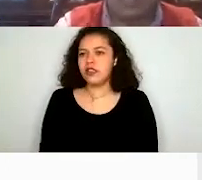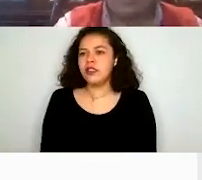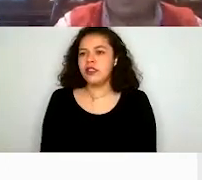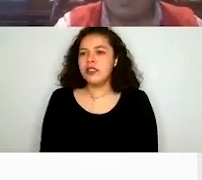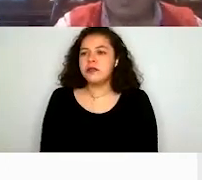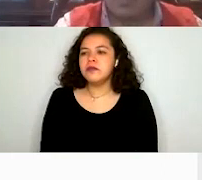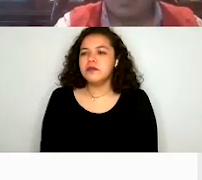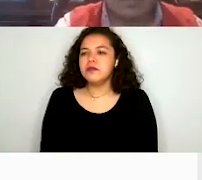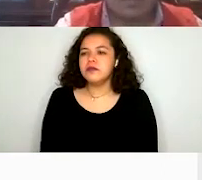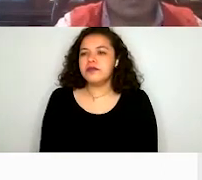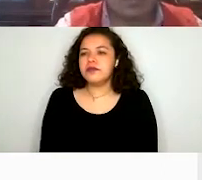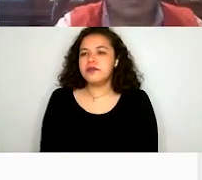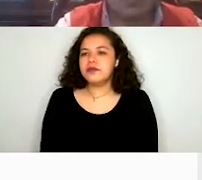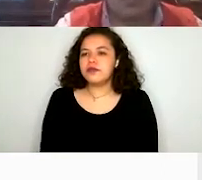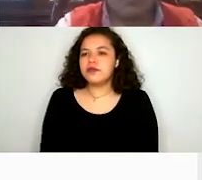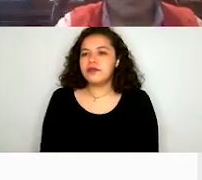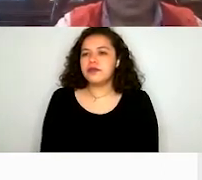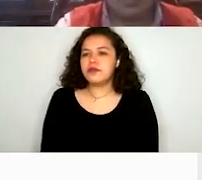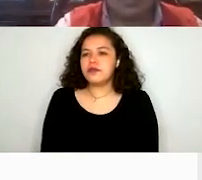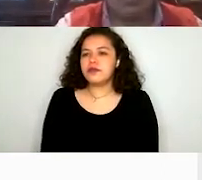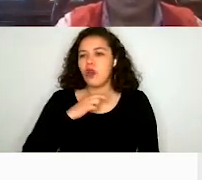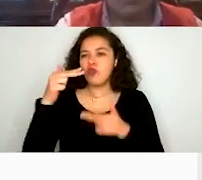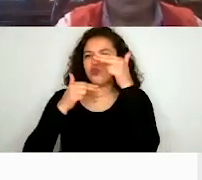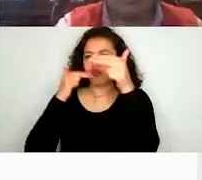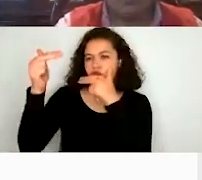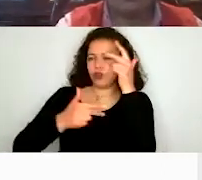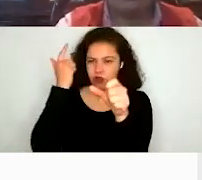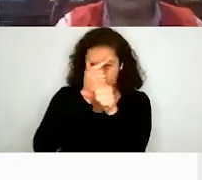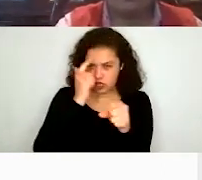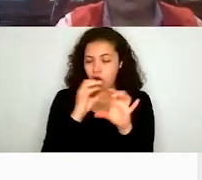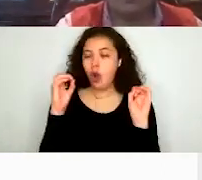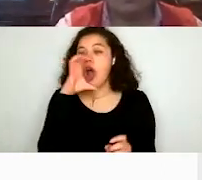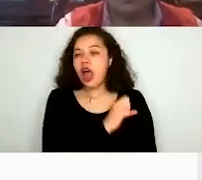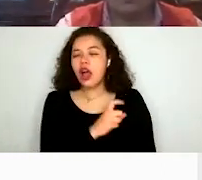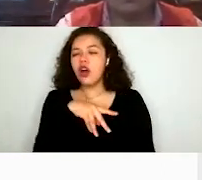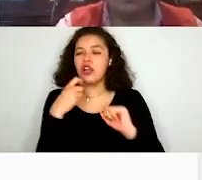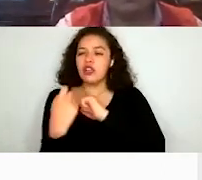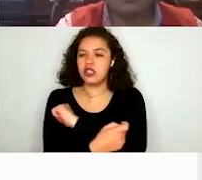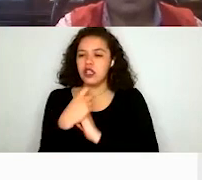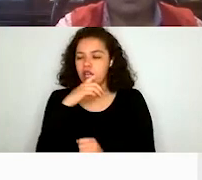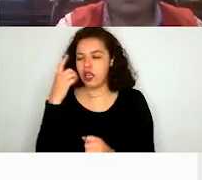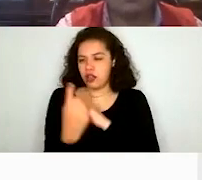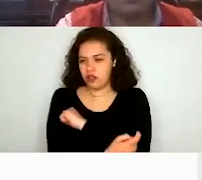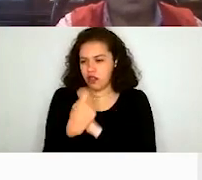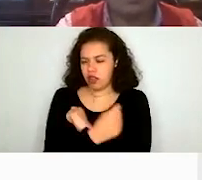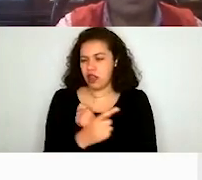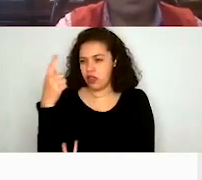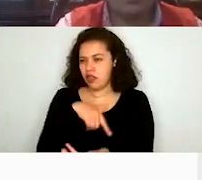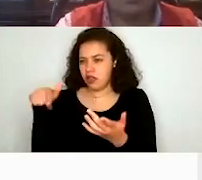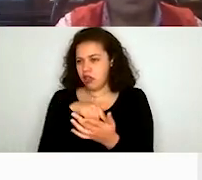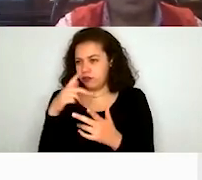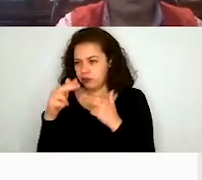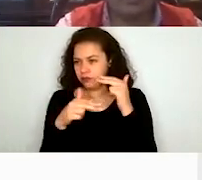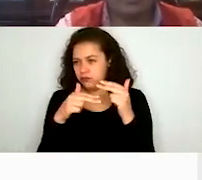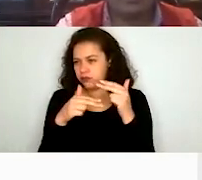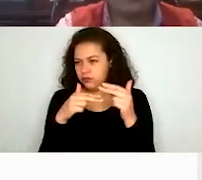Y debemos de instalar detectores de humo y o de calor o sistemas automáticos de detección de incendios en el establecimiento